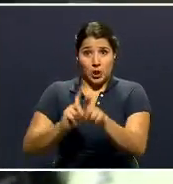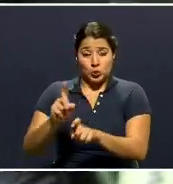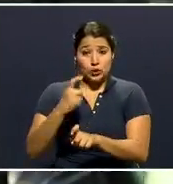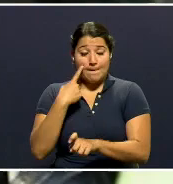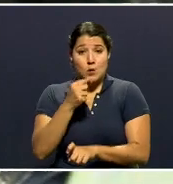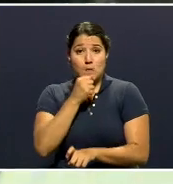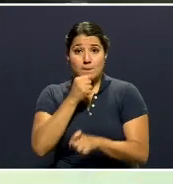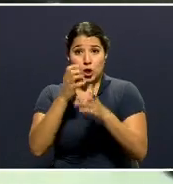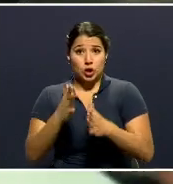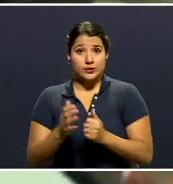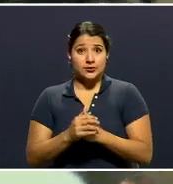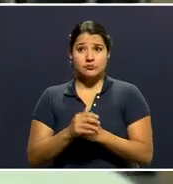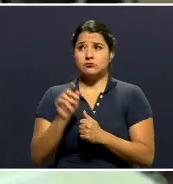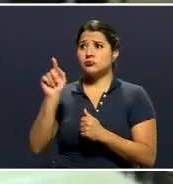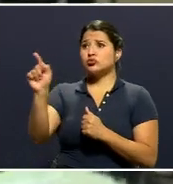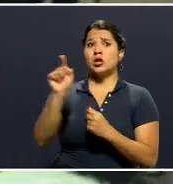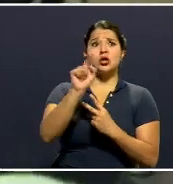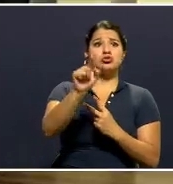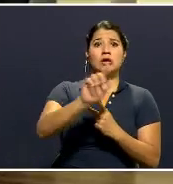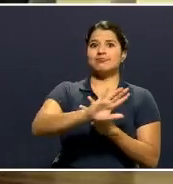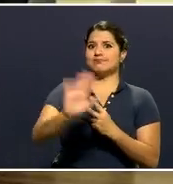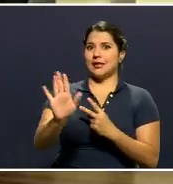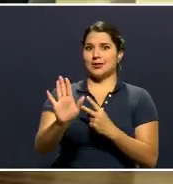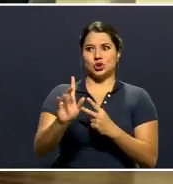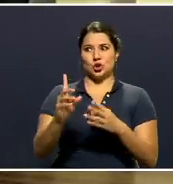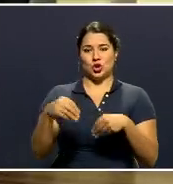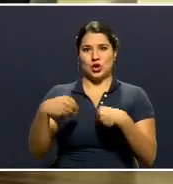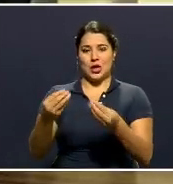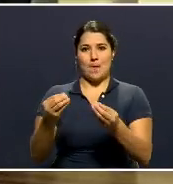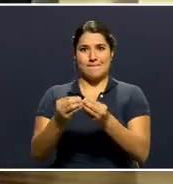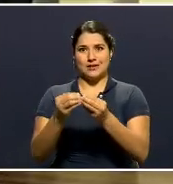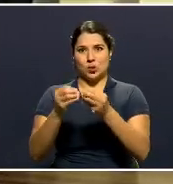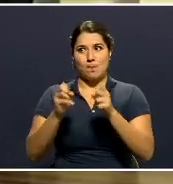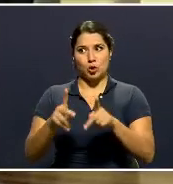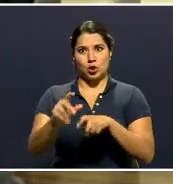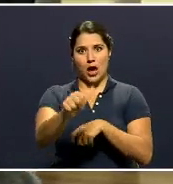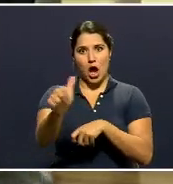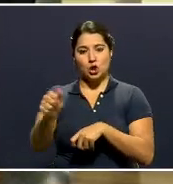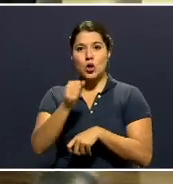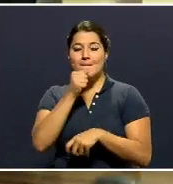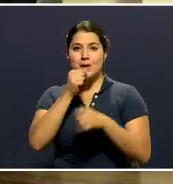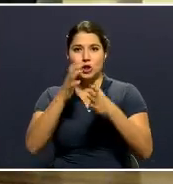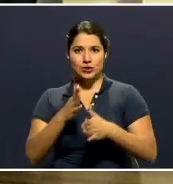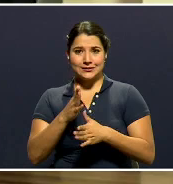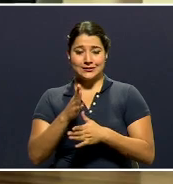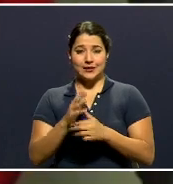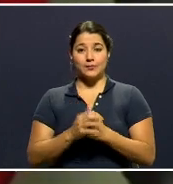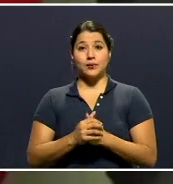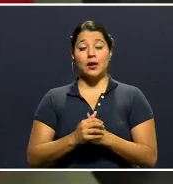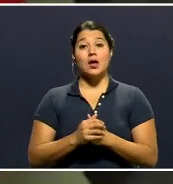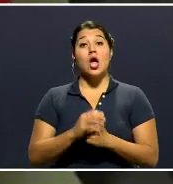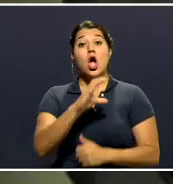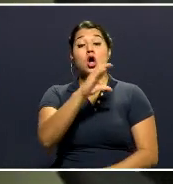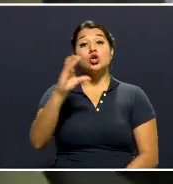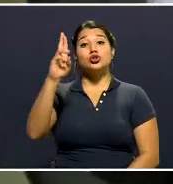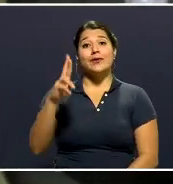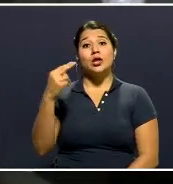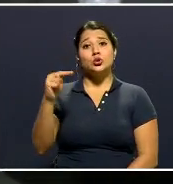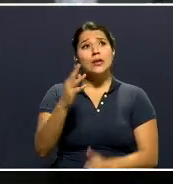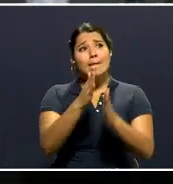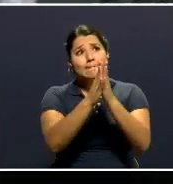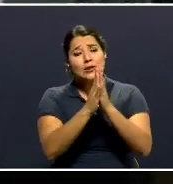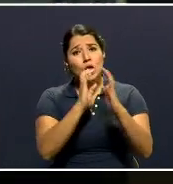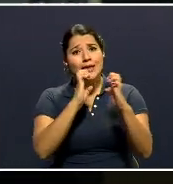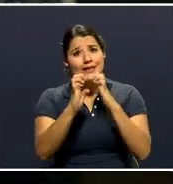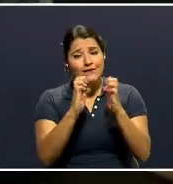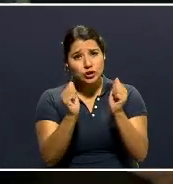fueron escogidos en ese momento y que no representaban a los demás. Tal y como lo solicitó la jerarca, Costa Rica Noticias solicitó la